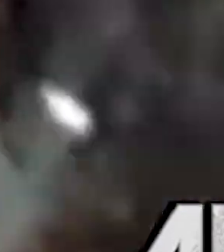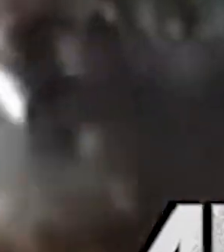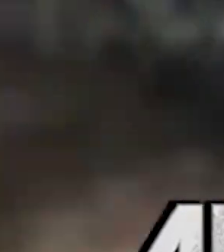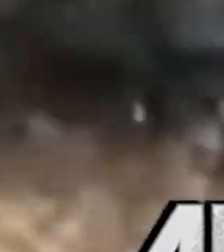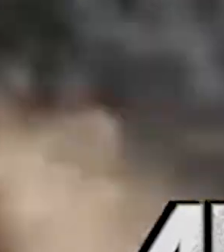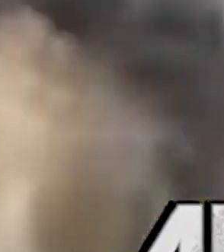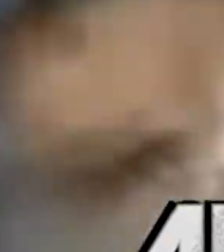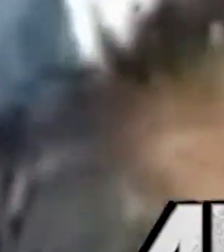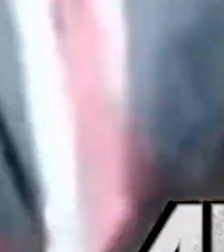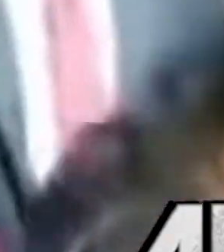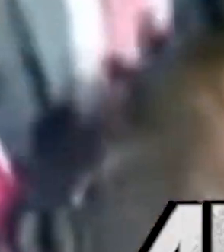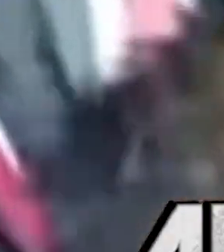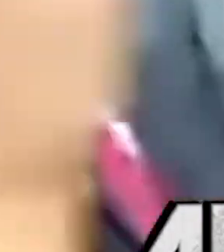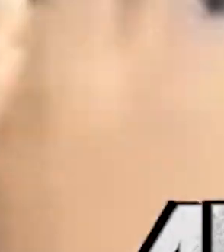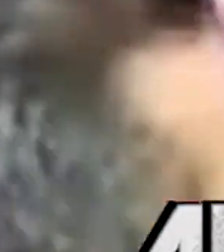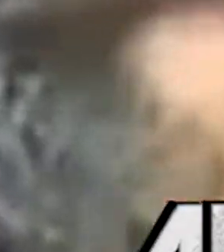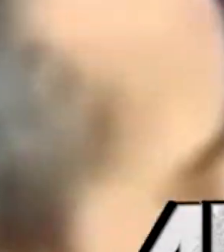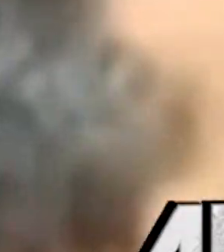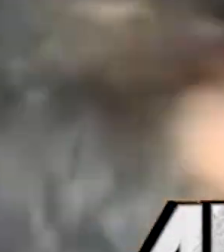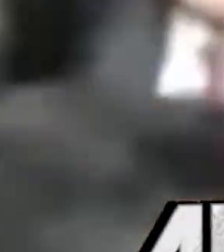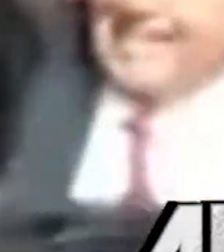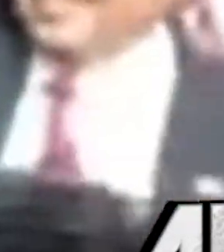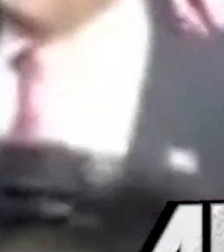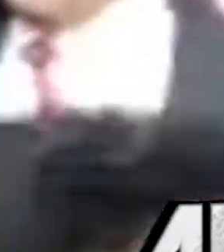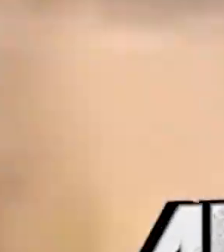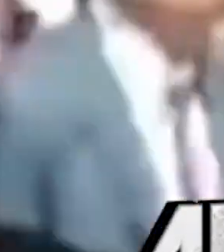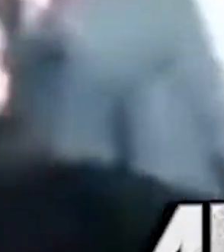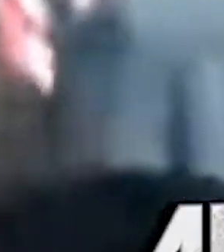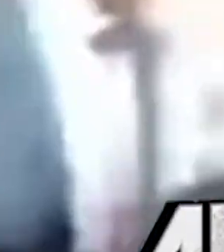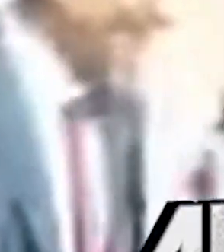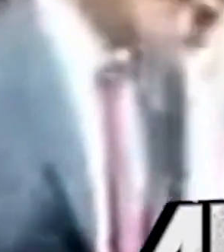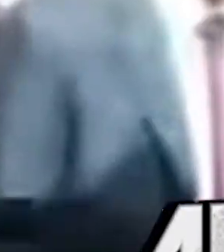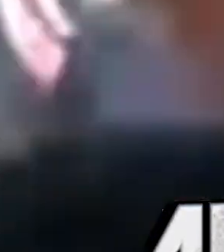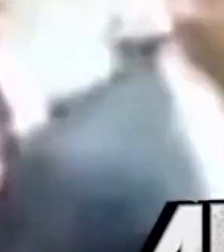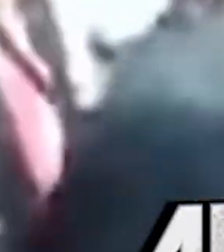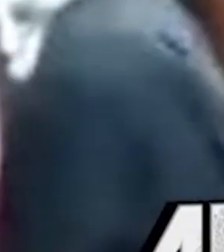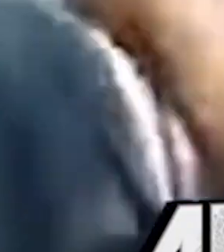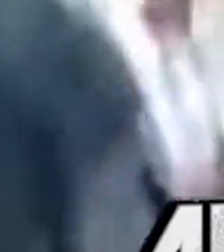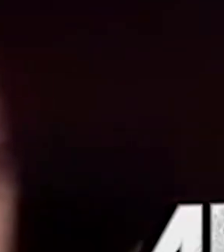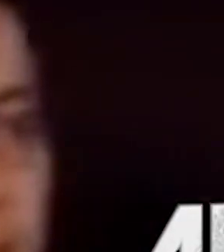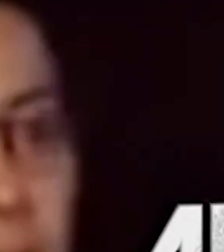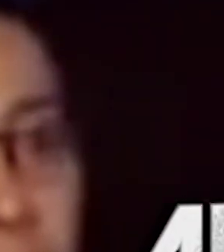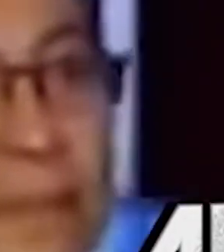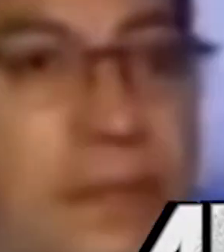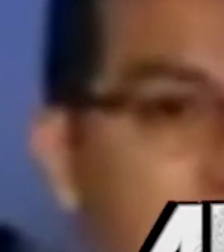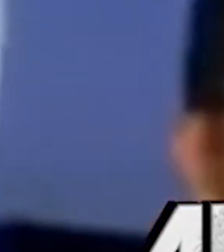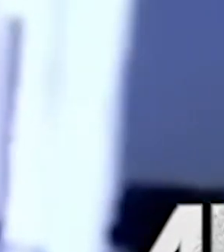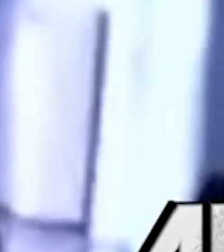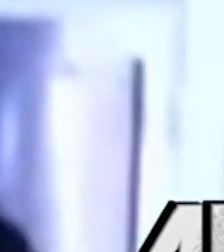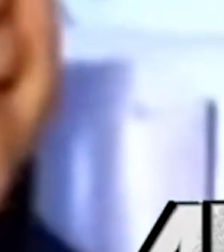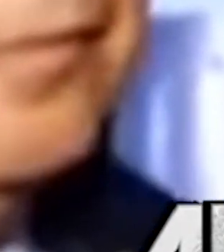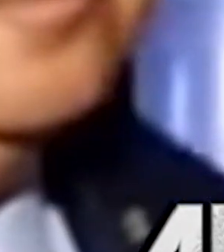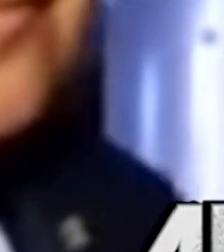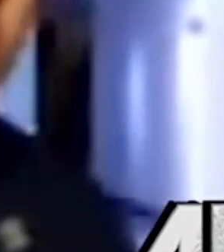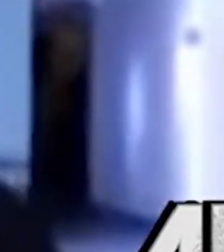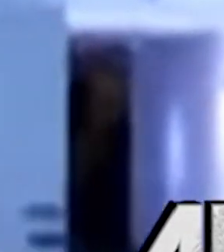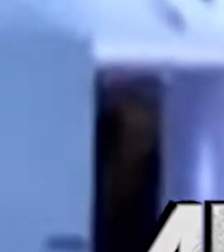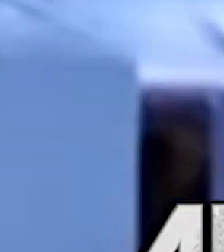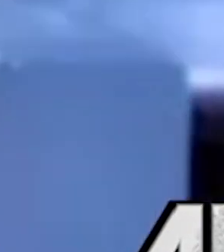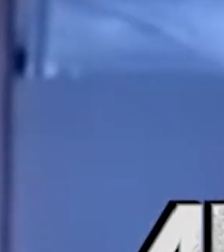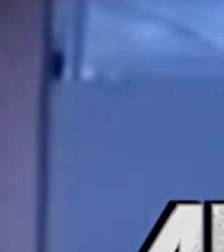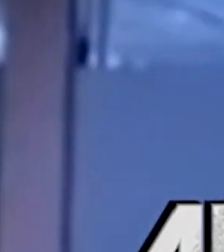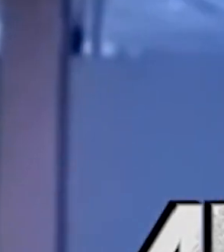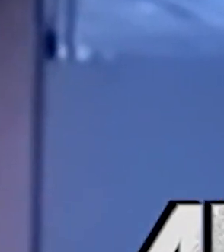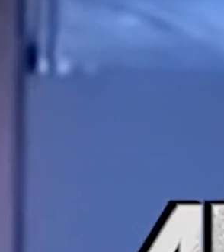Tras investigaciones por corrupción, se confirma el escape de Carlos Romero de Champs de nuestro país. Vamos a checar